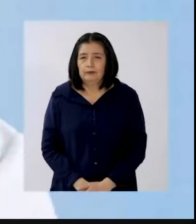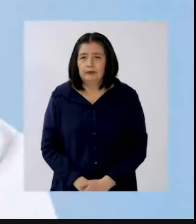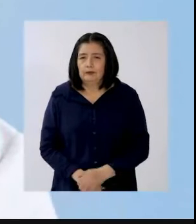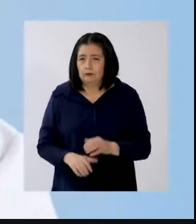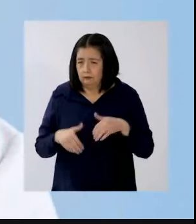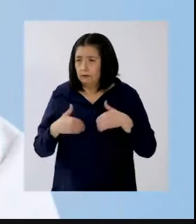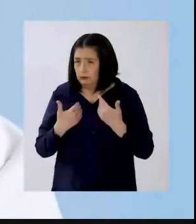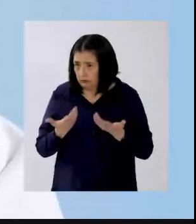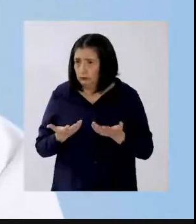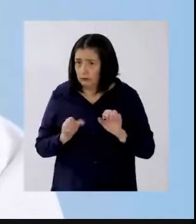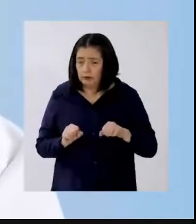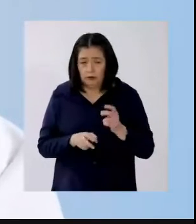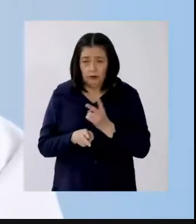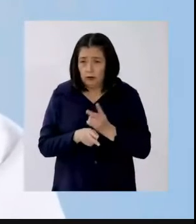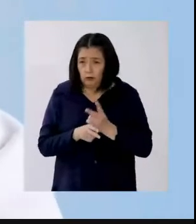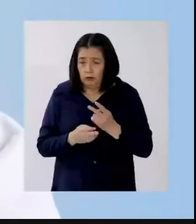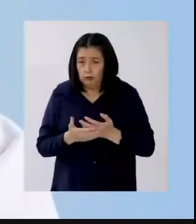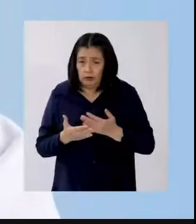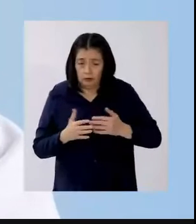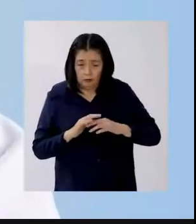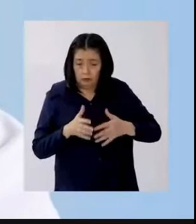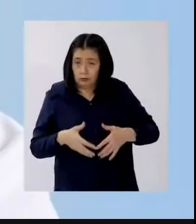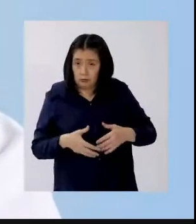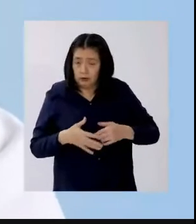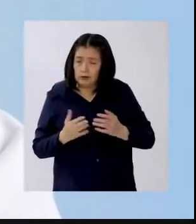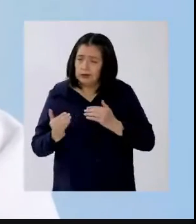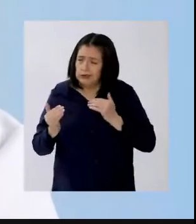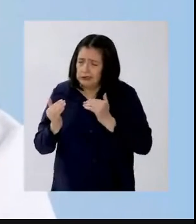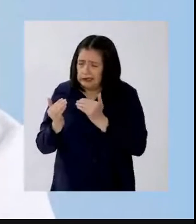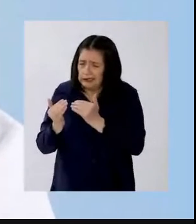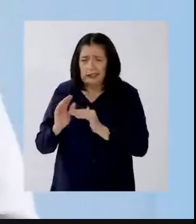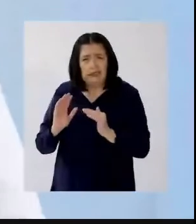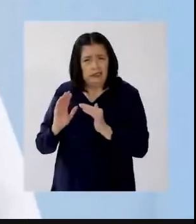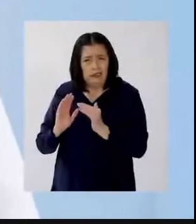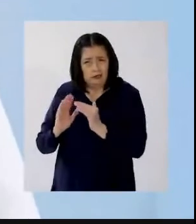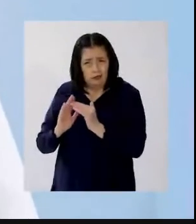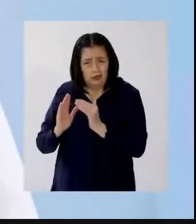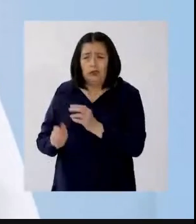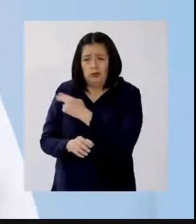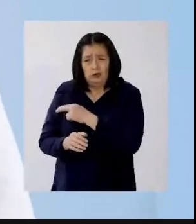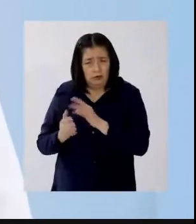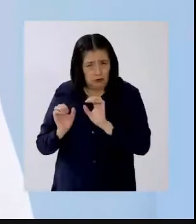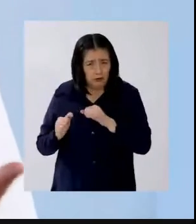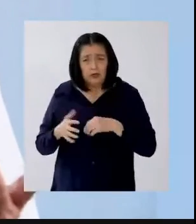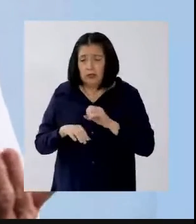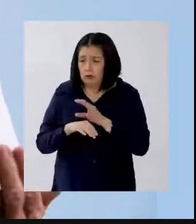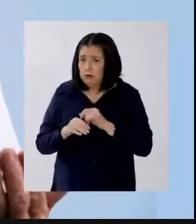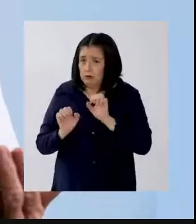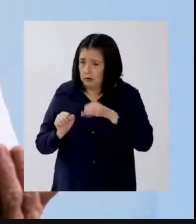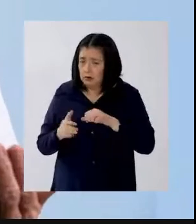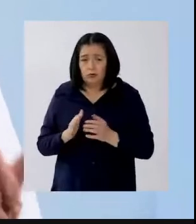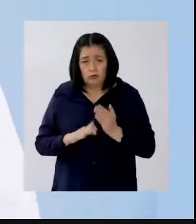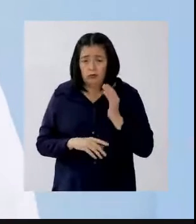Puedes realizar el cuidado prenatal en el centro de salud más cercano a tu hogar. Es recomendable que estés al día en